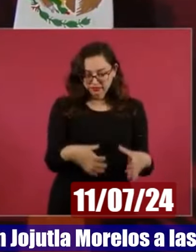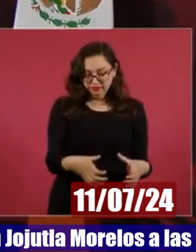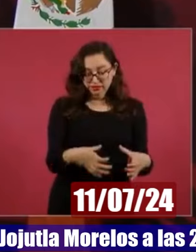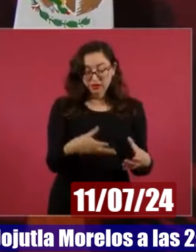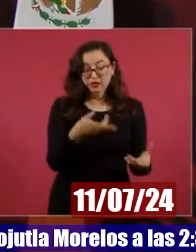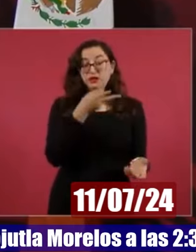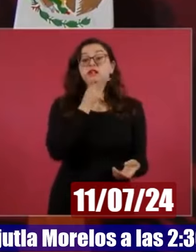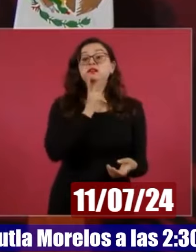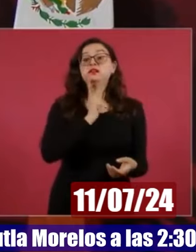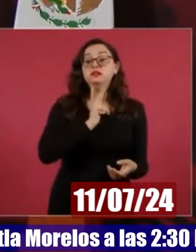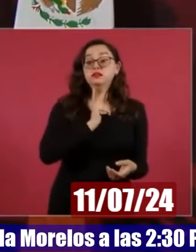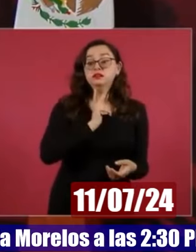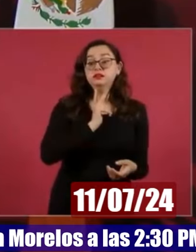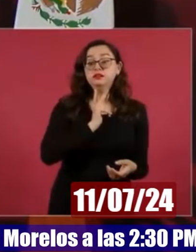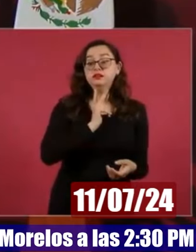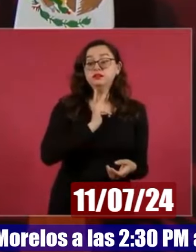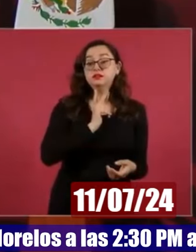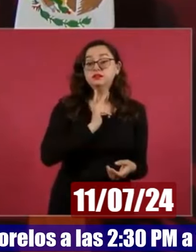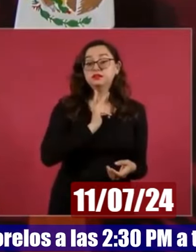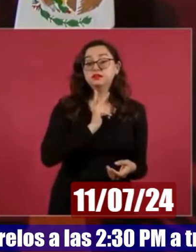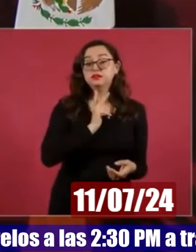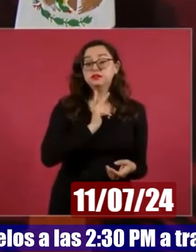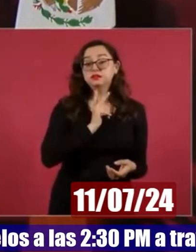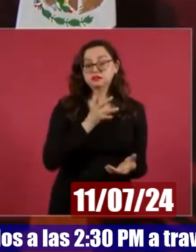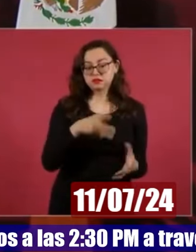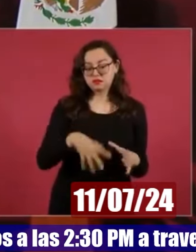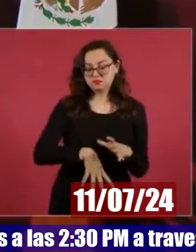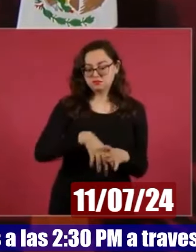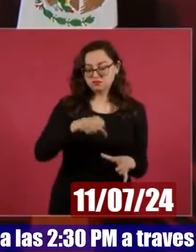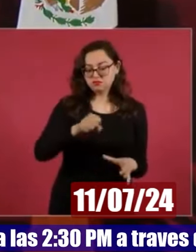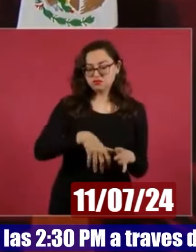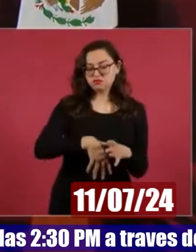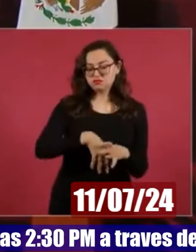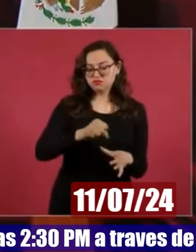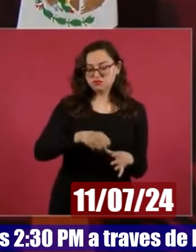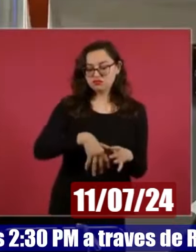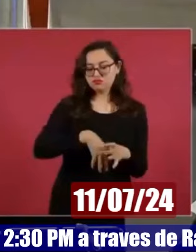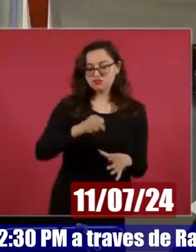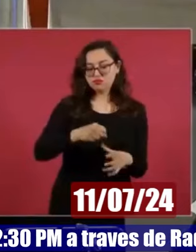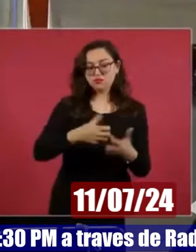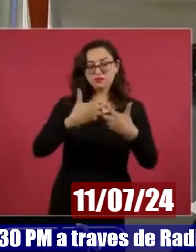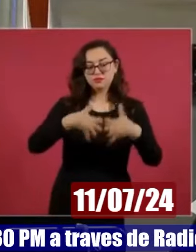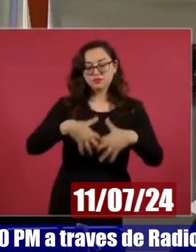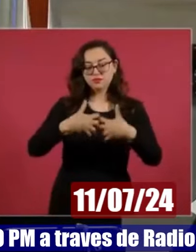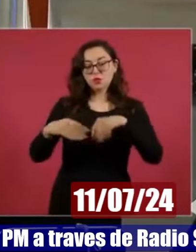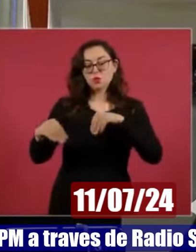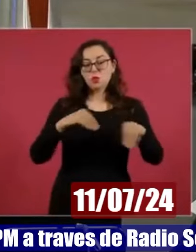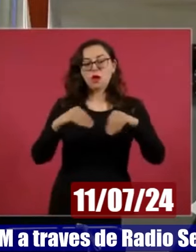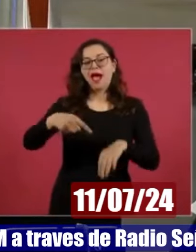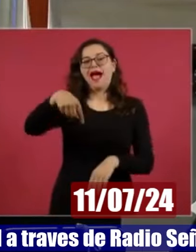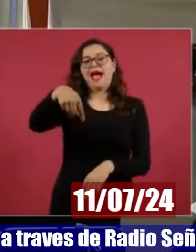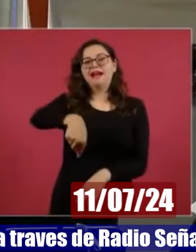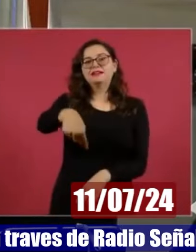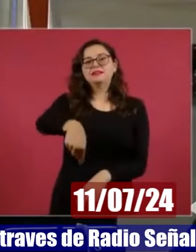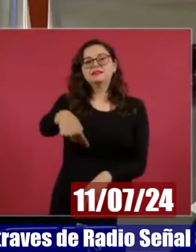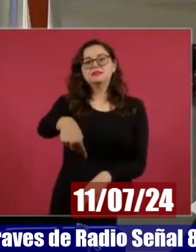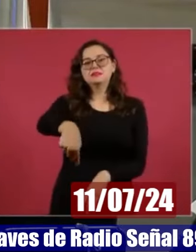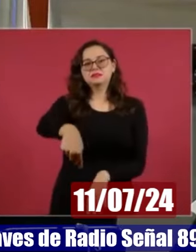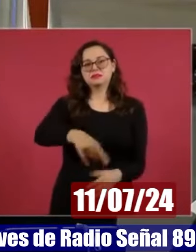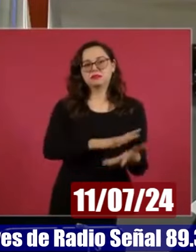el precio de la gasolina durante el sexenio de López Obrador Bueno lo que nosotros encontramos Es que subió eso es lo que nosotros encontramos